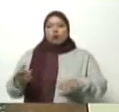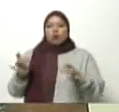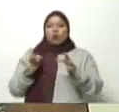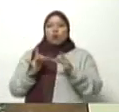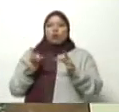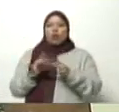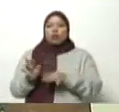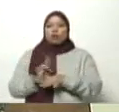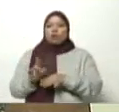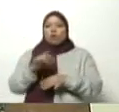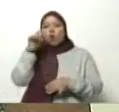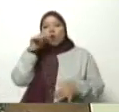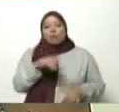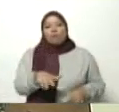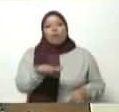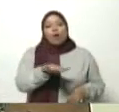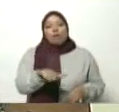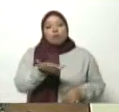directo con el pueblo.